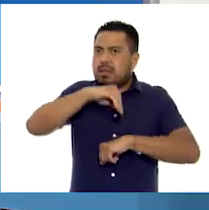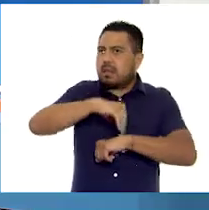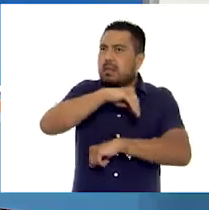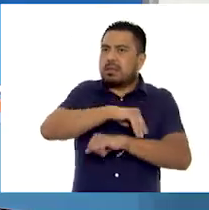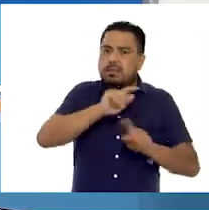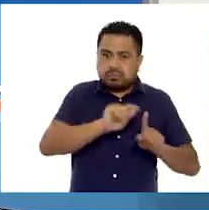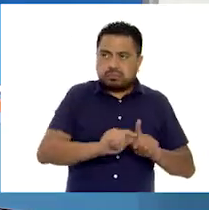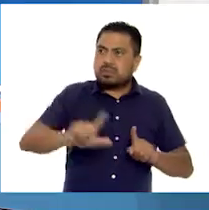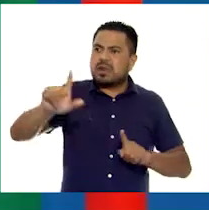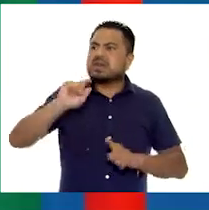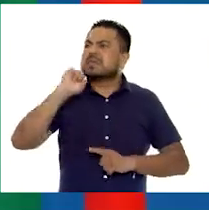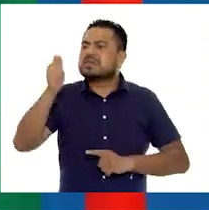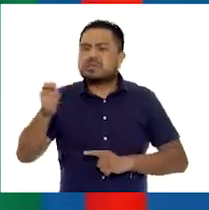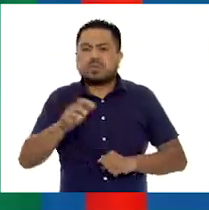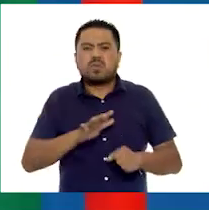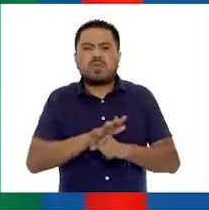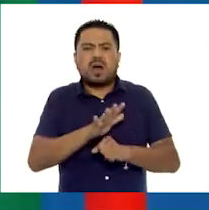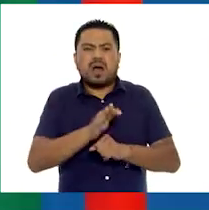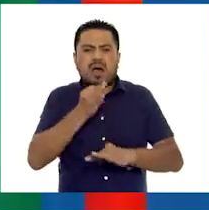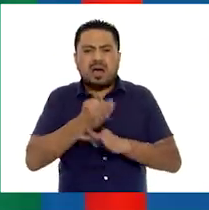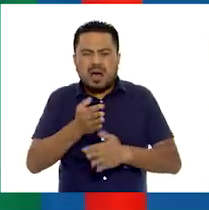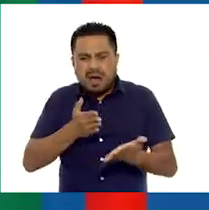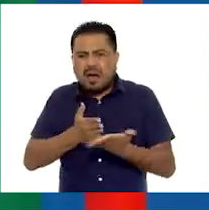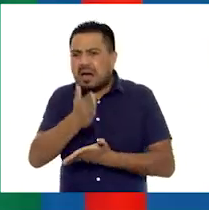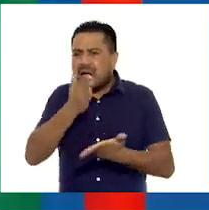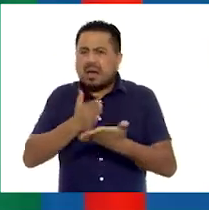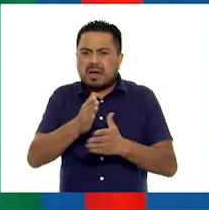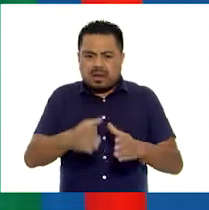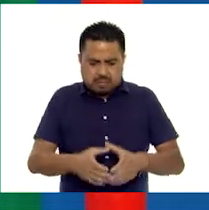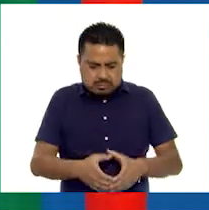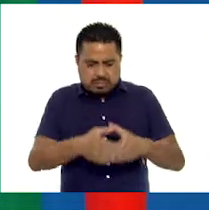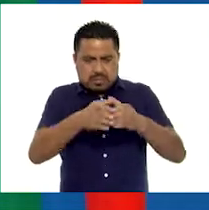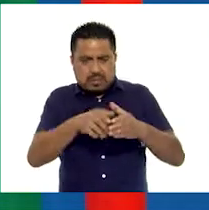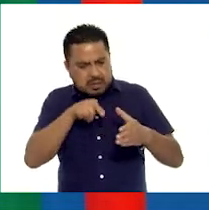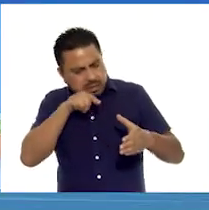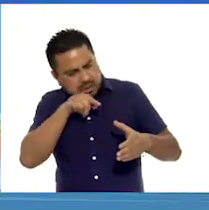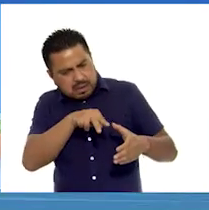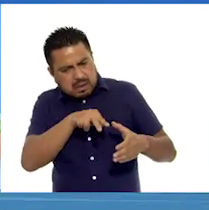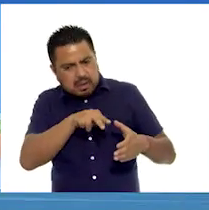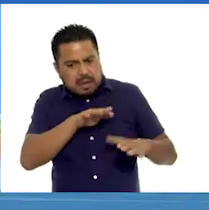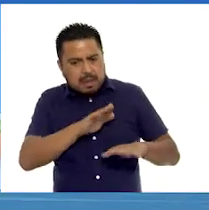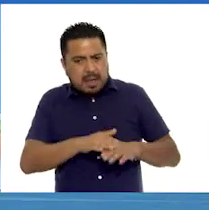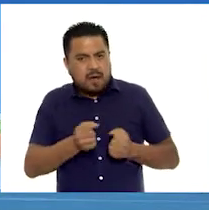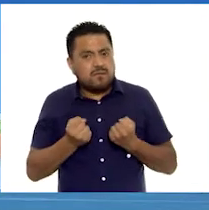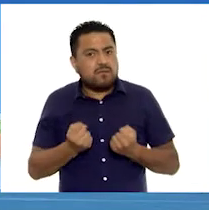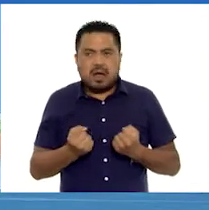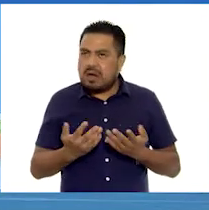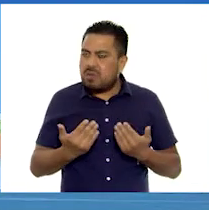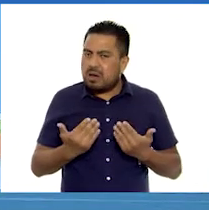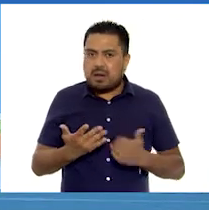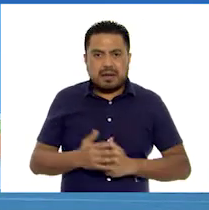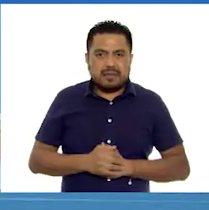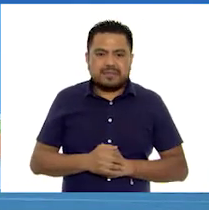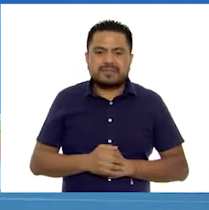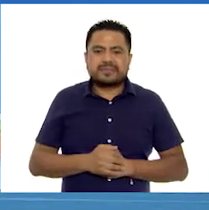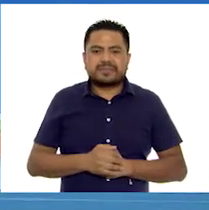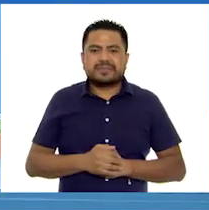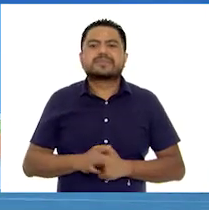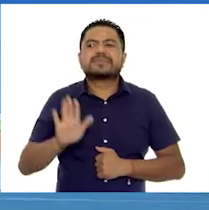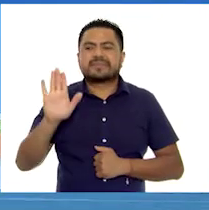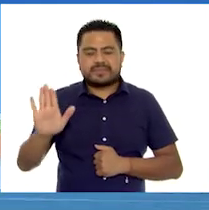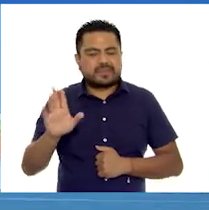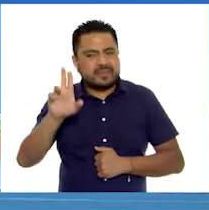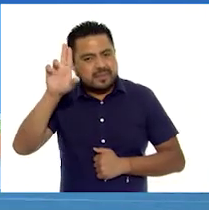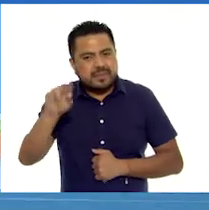que esos huecos que tiene nuestra torre no se ven muy estables que digamos pues